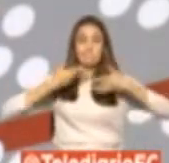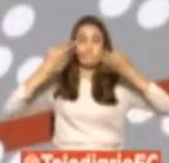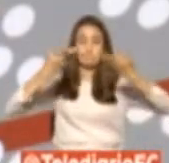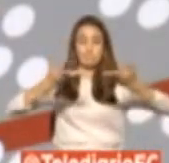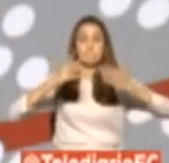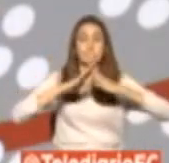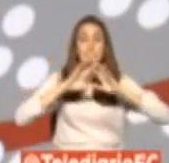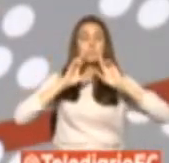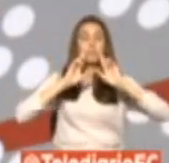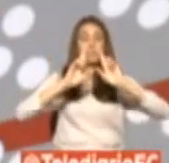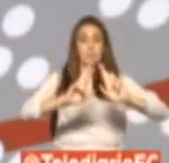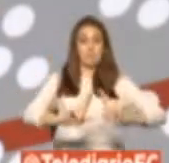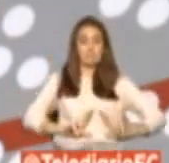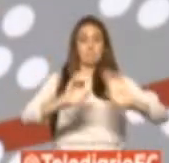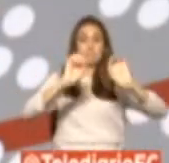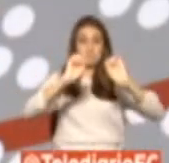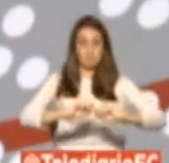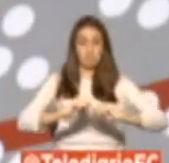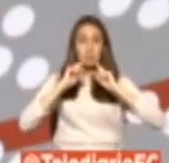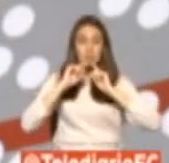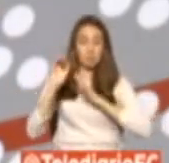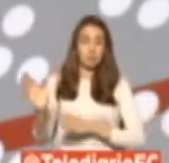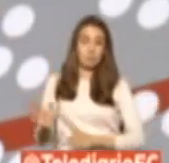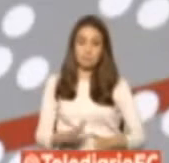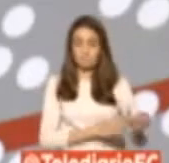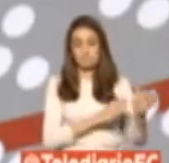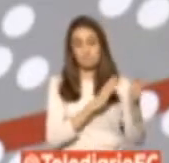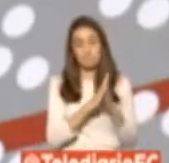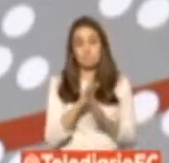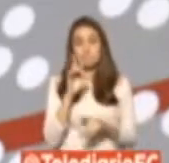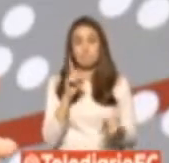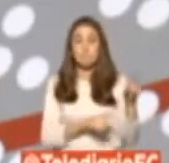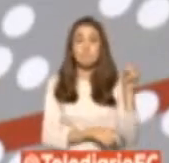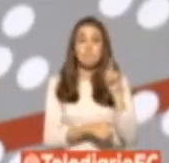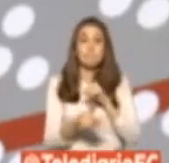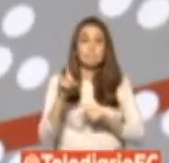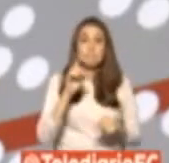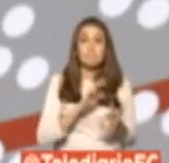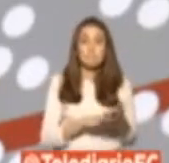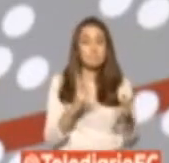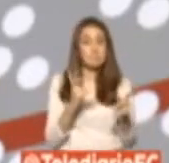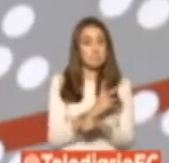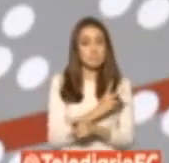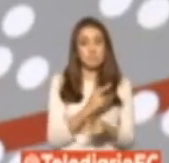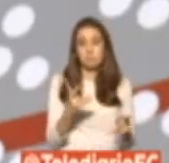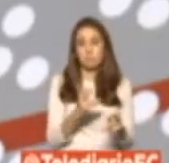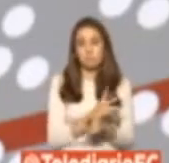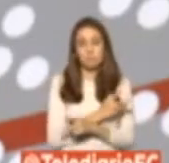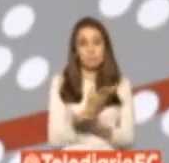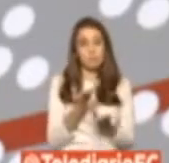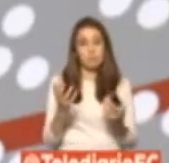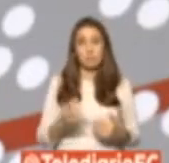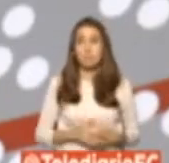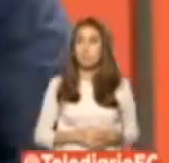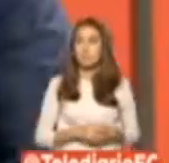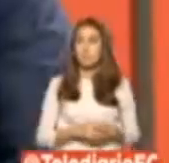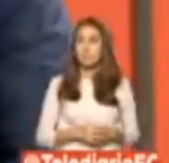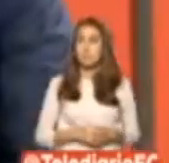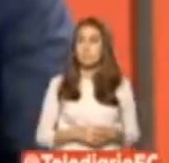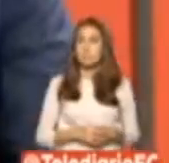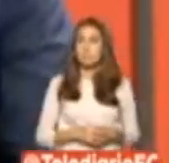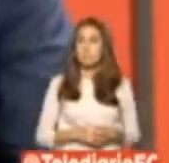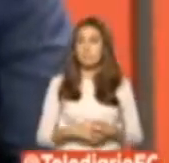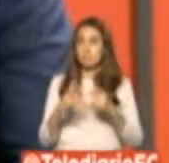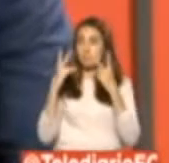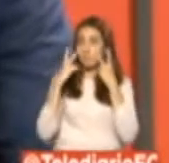quejándonos de los resultados y de los efectos que tiene. Y el tema de financiamiento de la política es que será. Vaya, el problema de